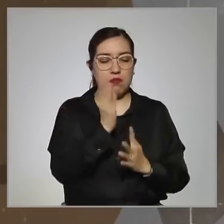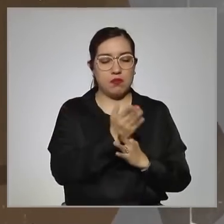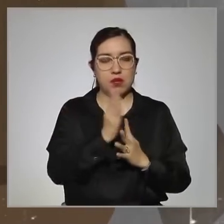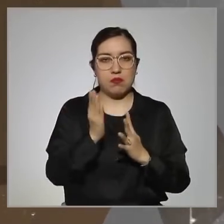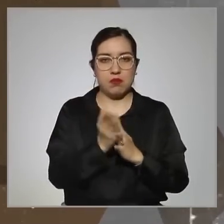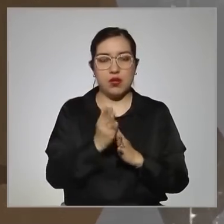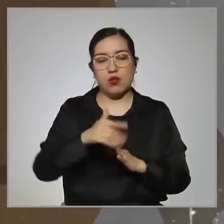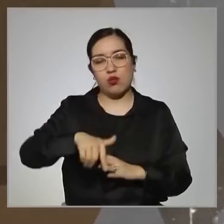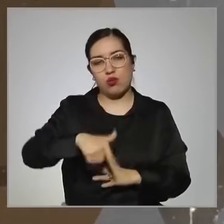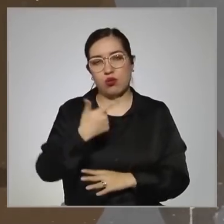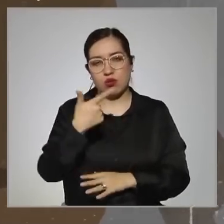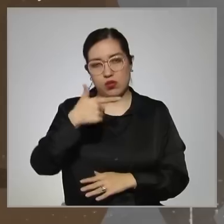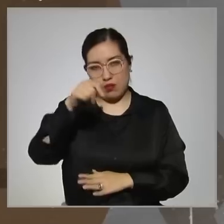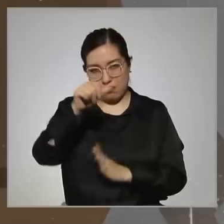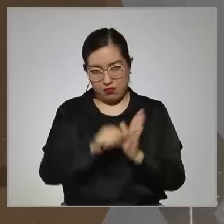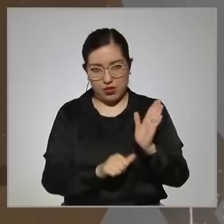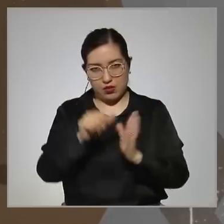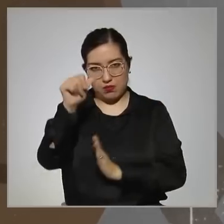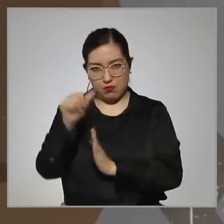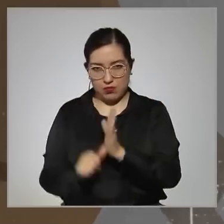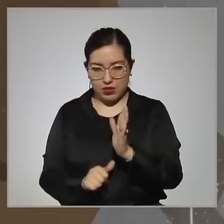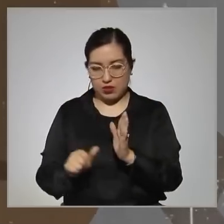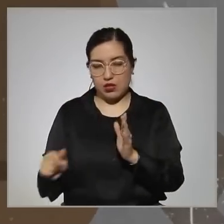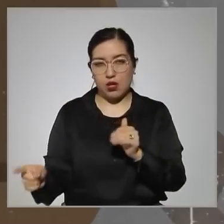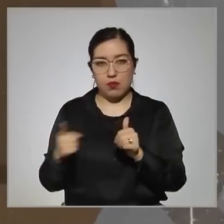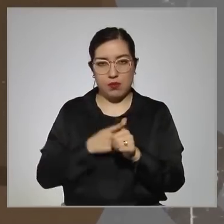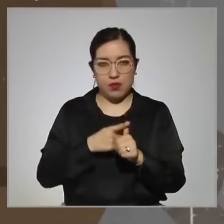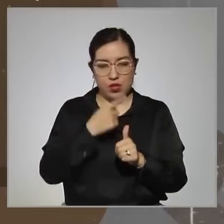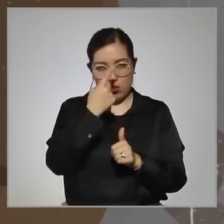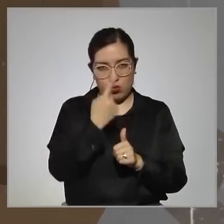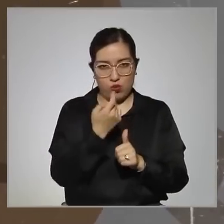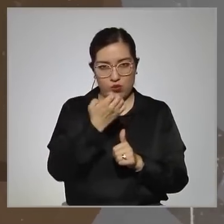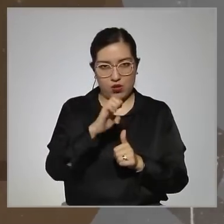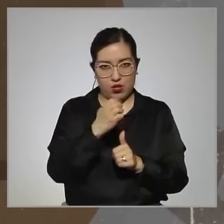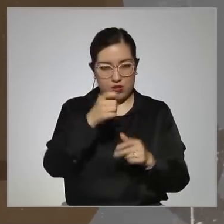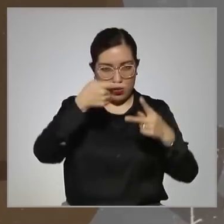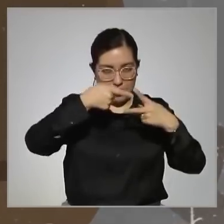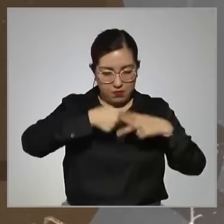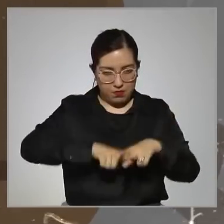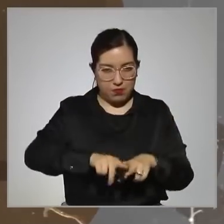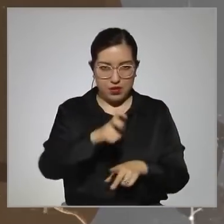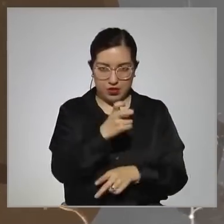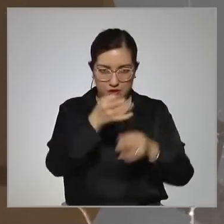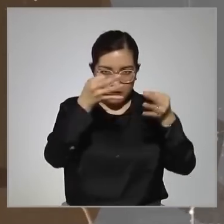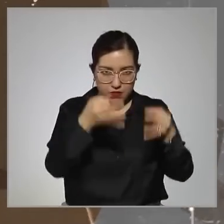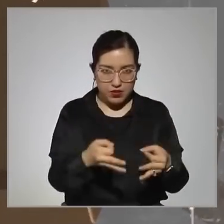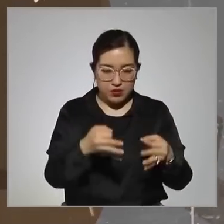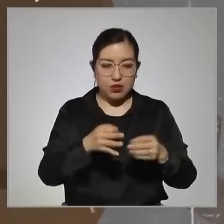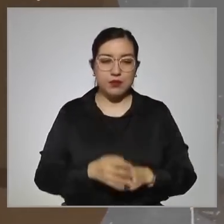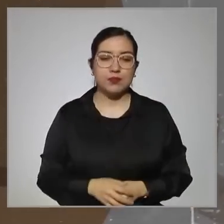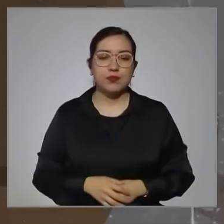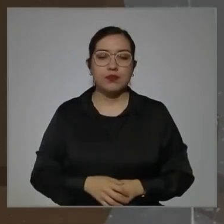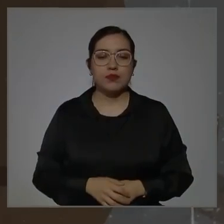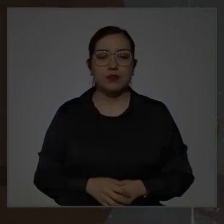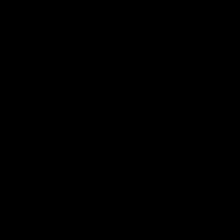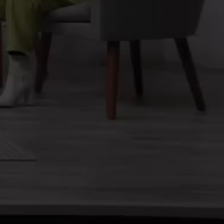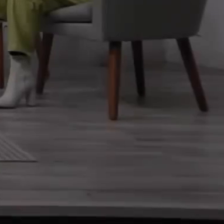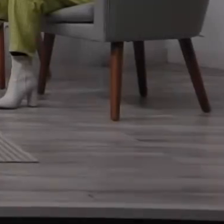12 meses, fijando el 1 de enero como el inicio oficial.